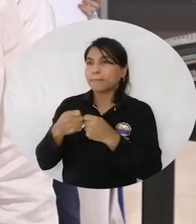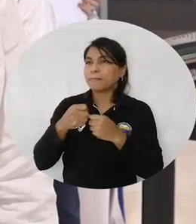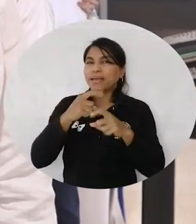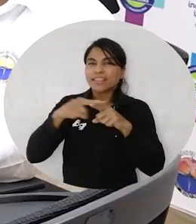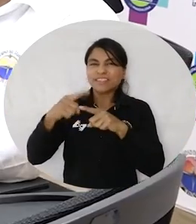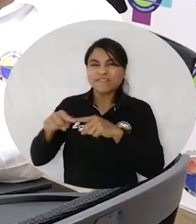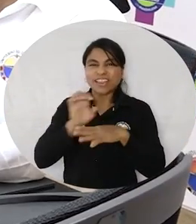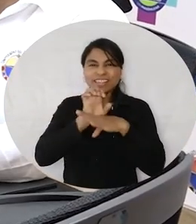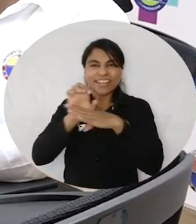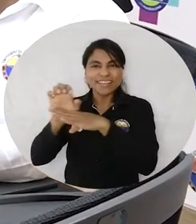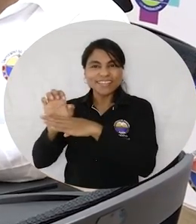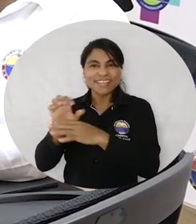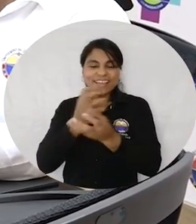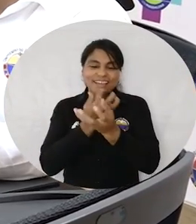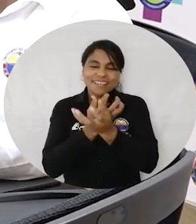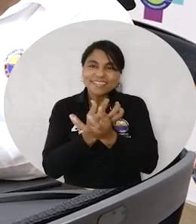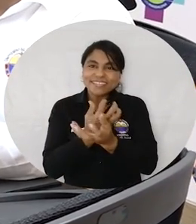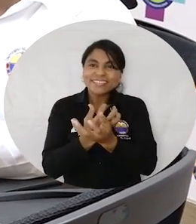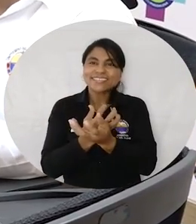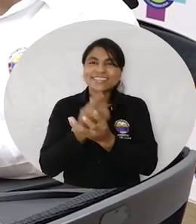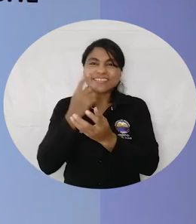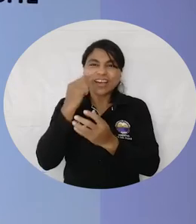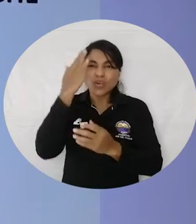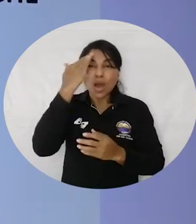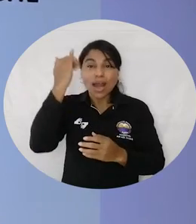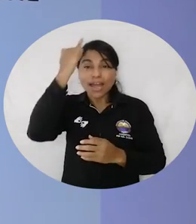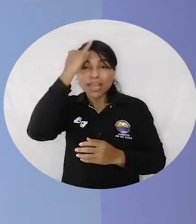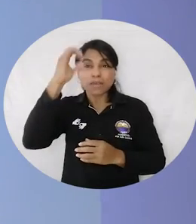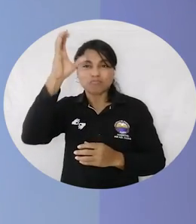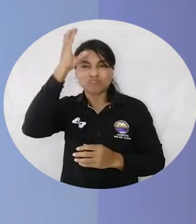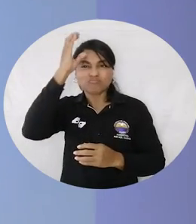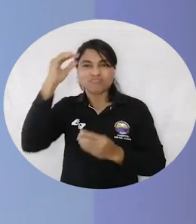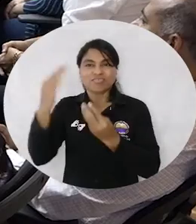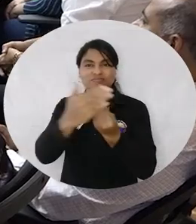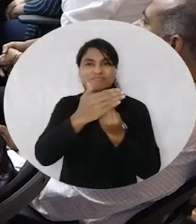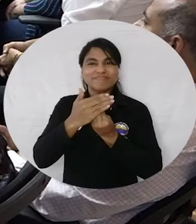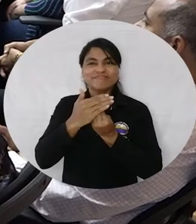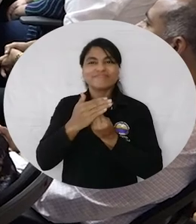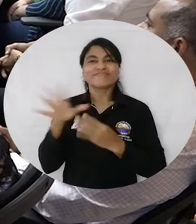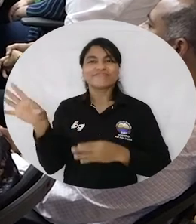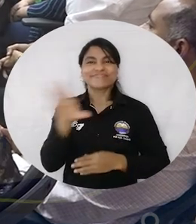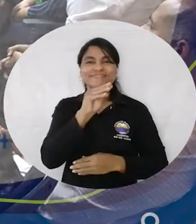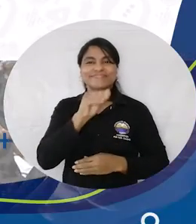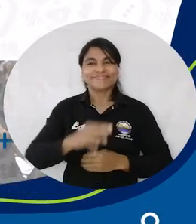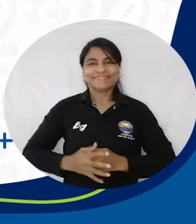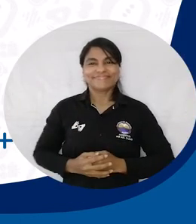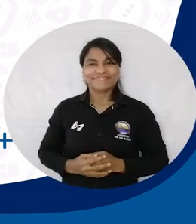entidades académicas y científicas para hacer del conocimiento un patrimonio de todos.